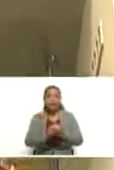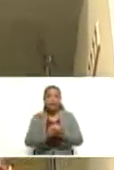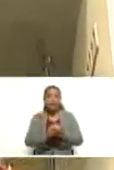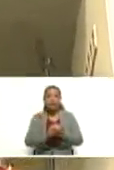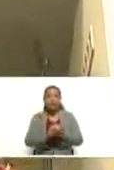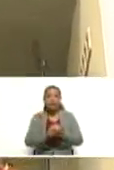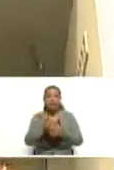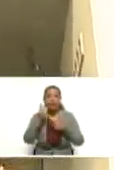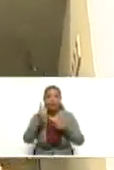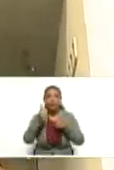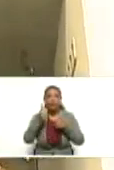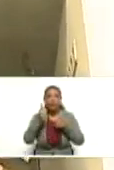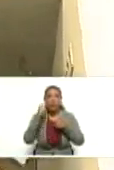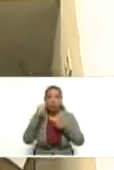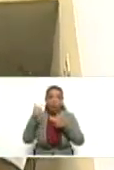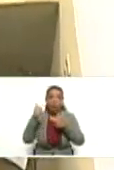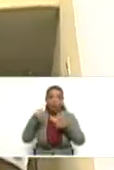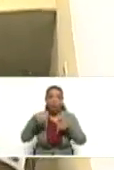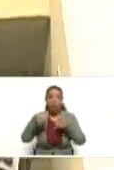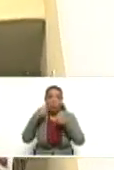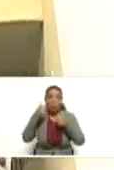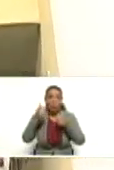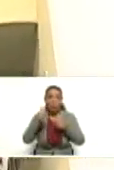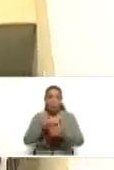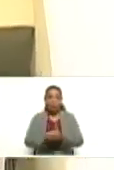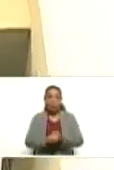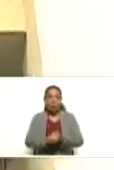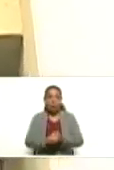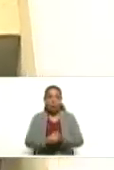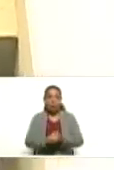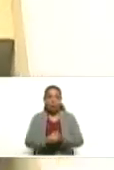Eso, ahí está bien. A ver.